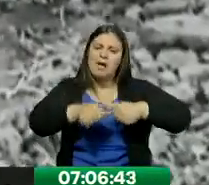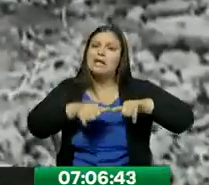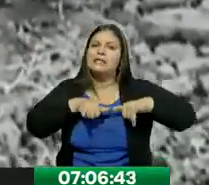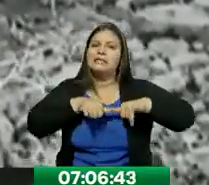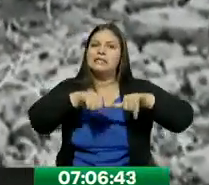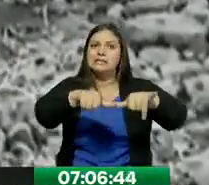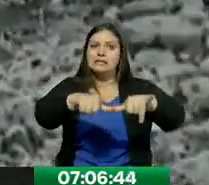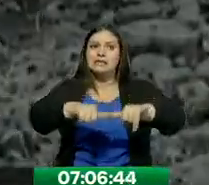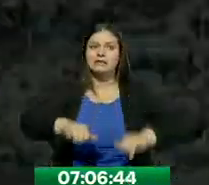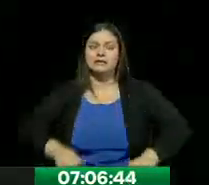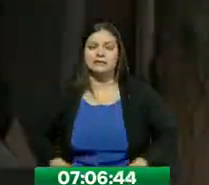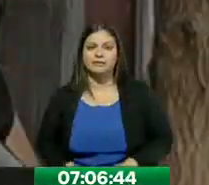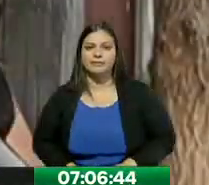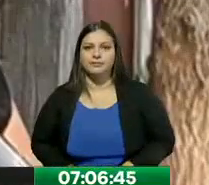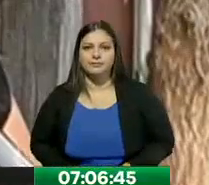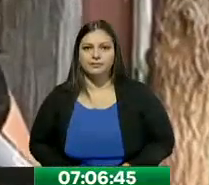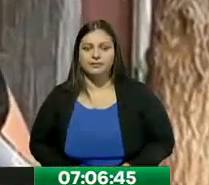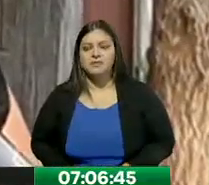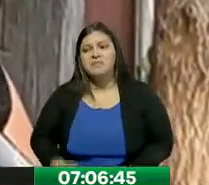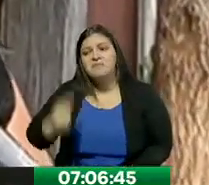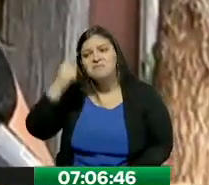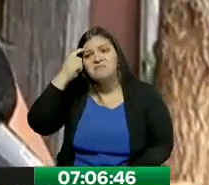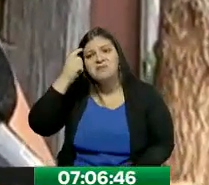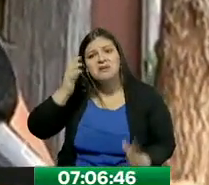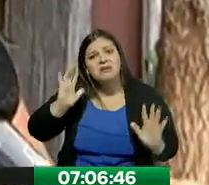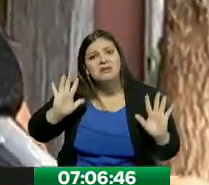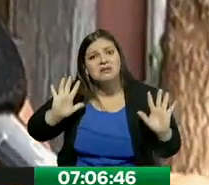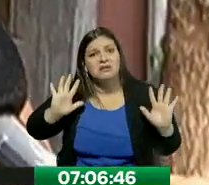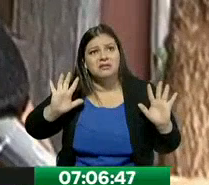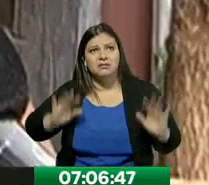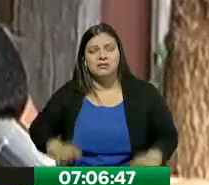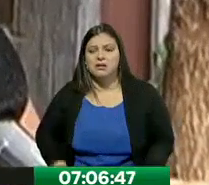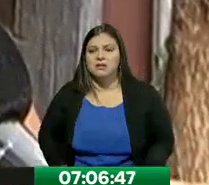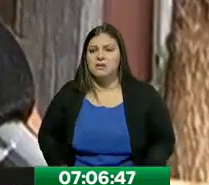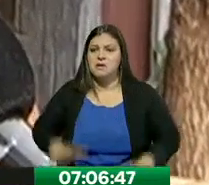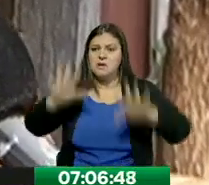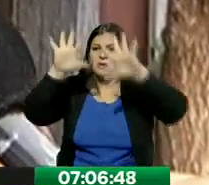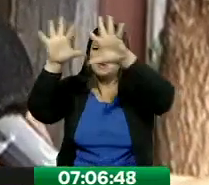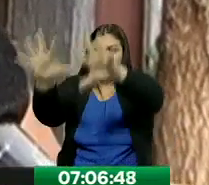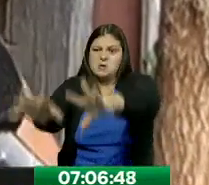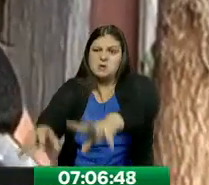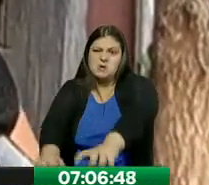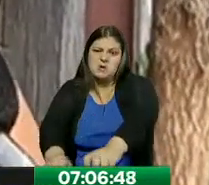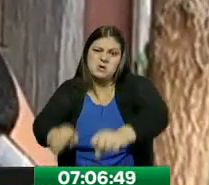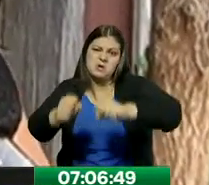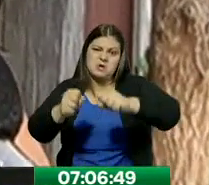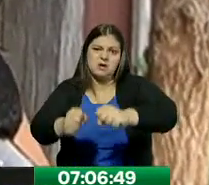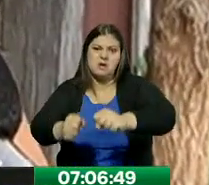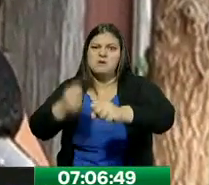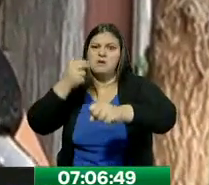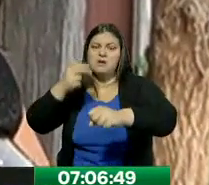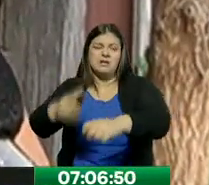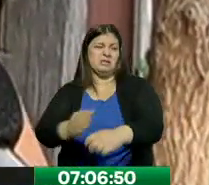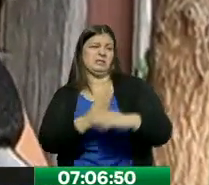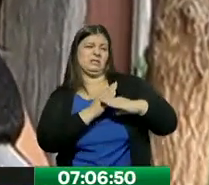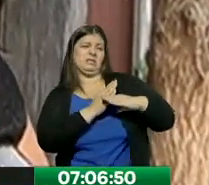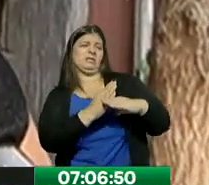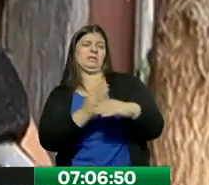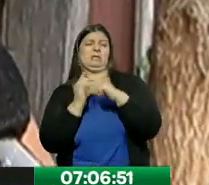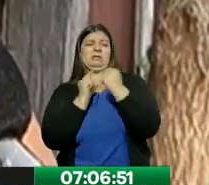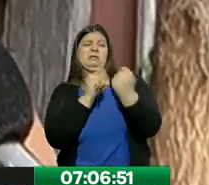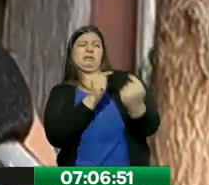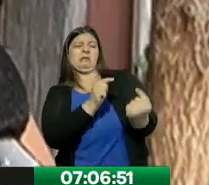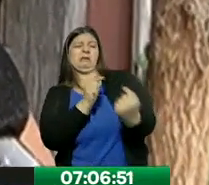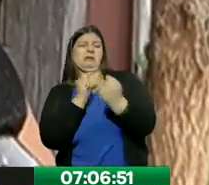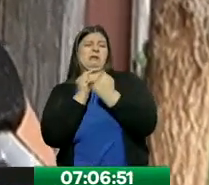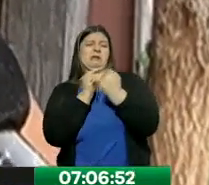pira humana. Tiene que haberla agarrado, pero yo digo, solo no la pudo haber quemado, porque ella tiene que haber luchado con él. Y si me quema, me